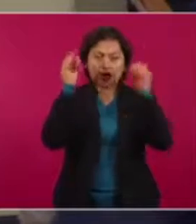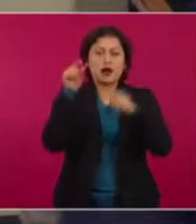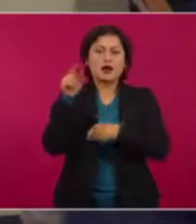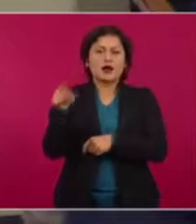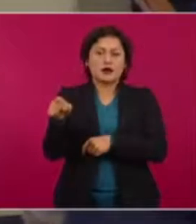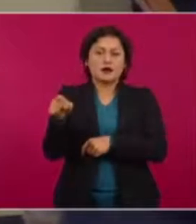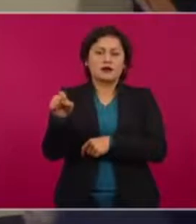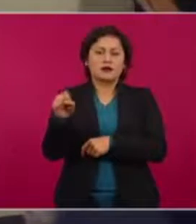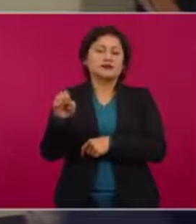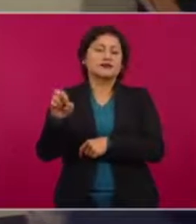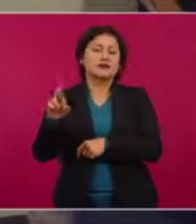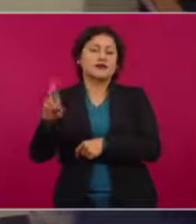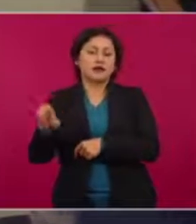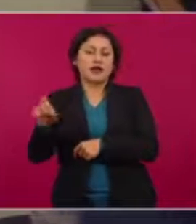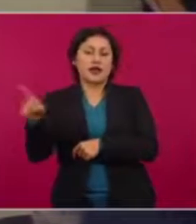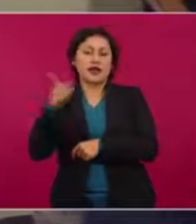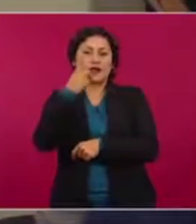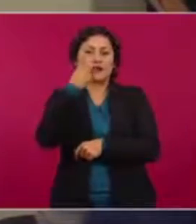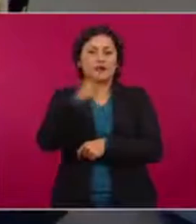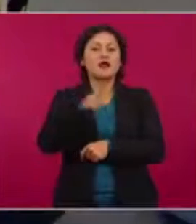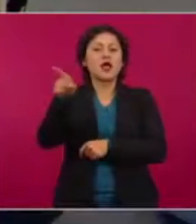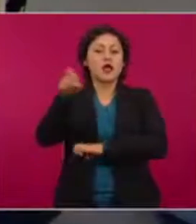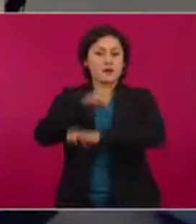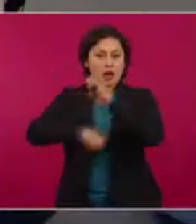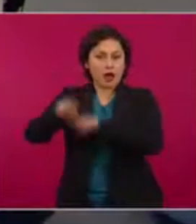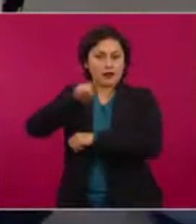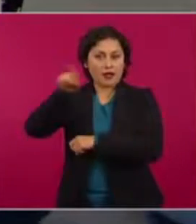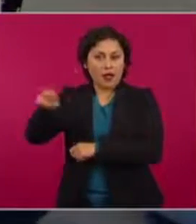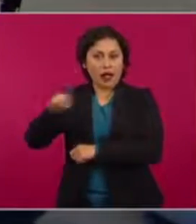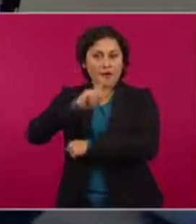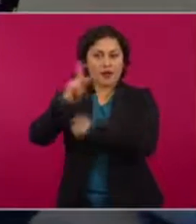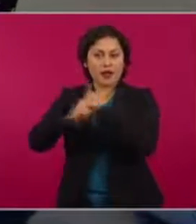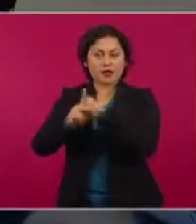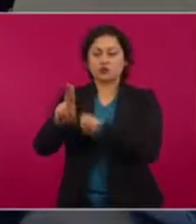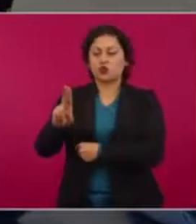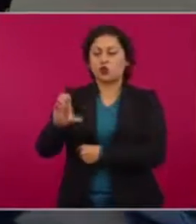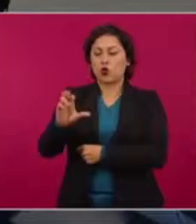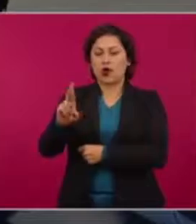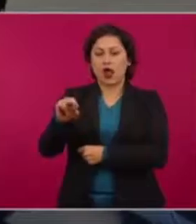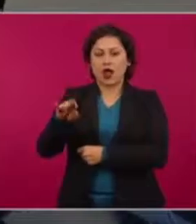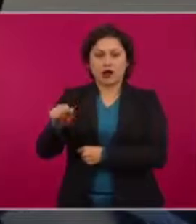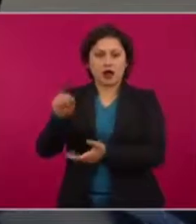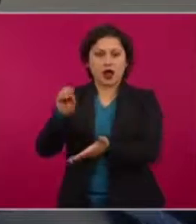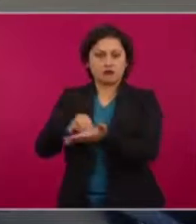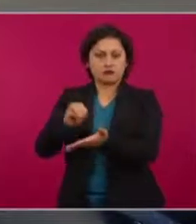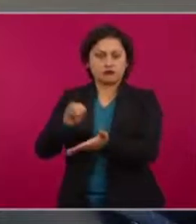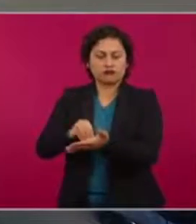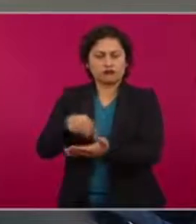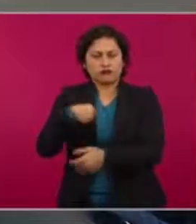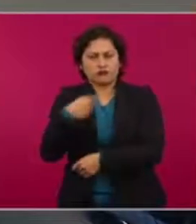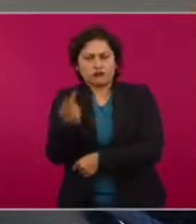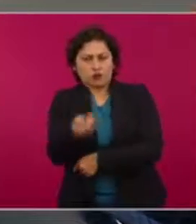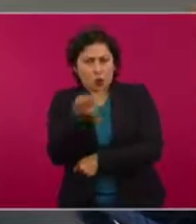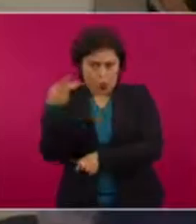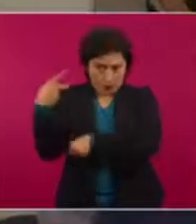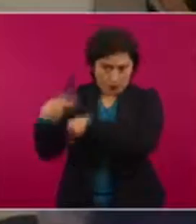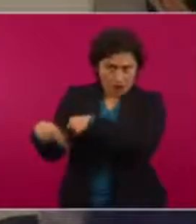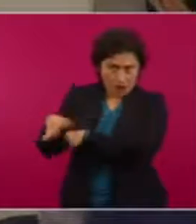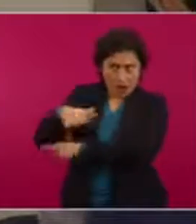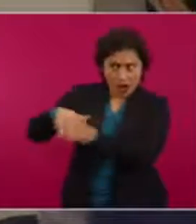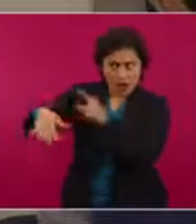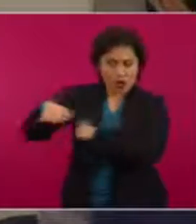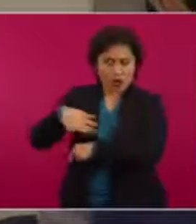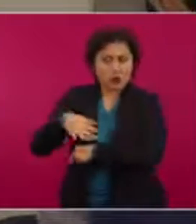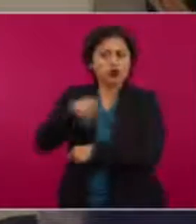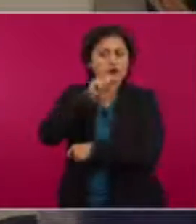Kiev, en la capital de Ucrania, y preguntar si con ello no se pone en riesgo pues al personal diplomático y a mexicanos que